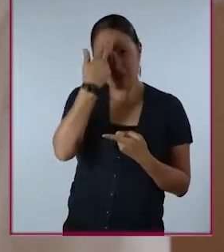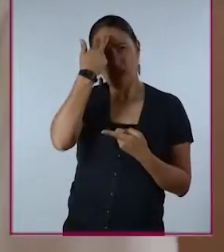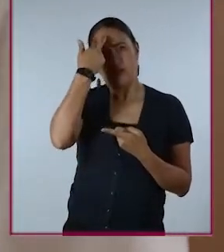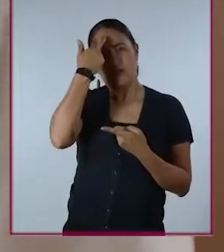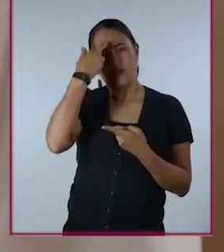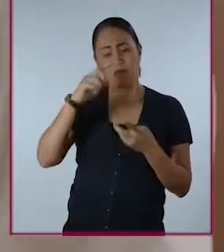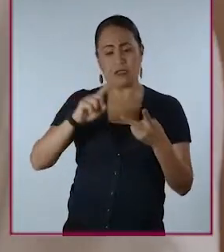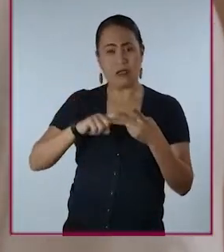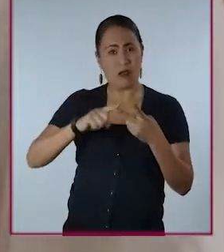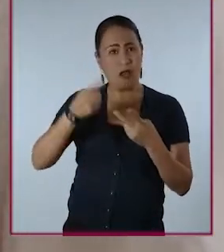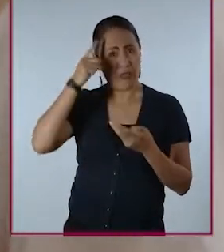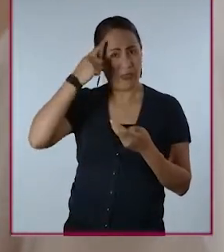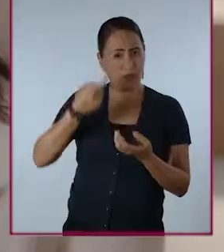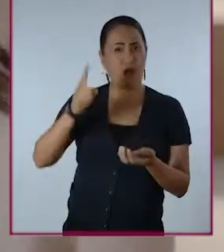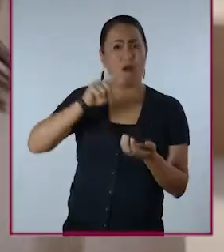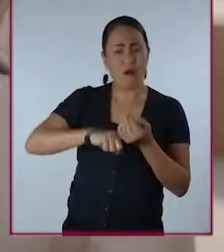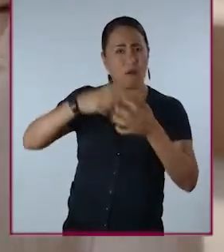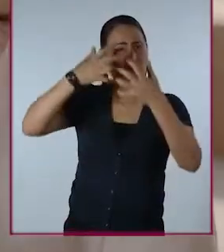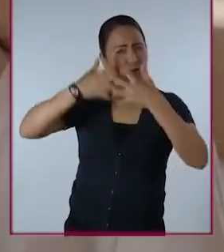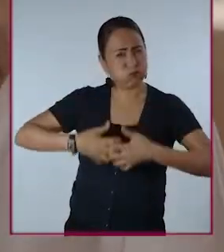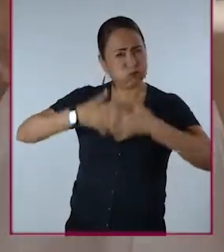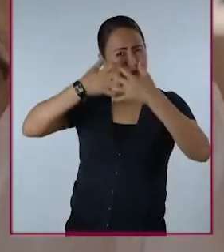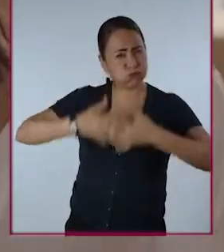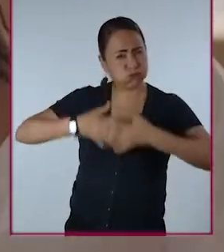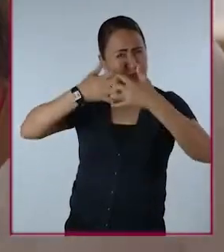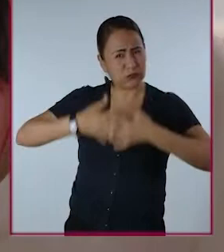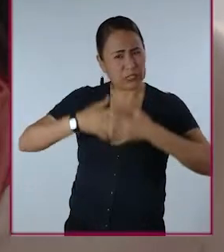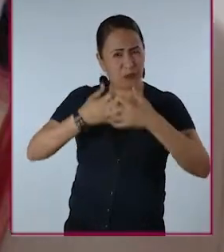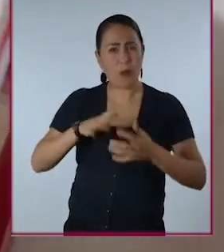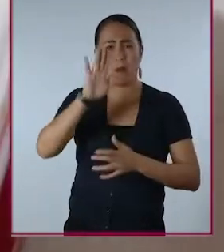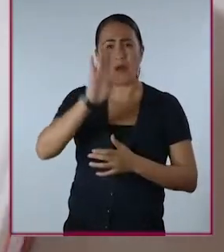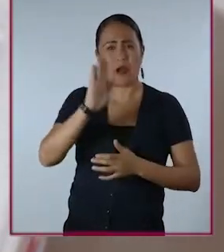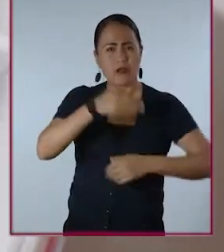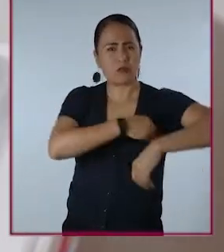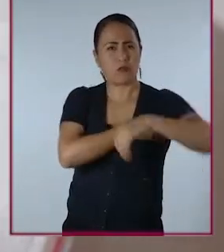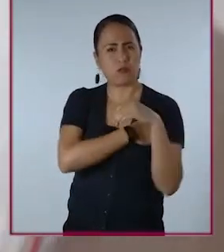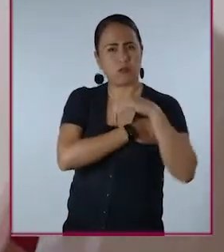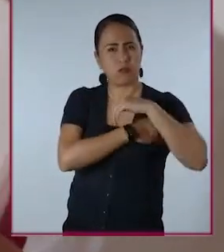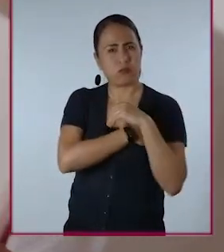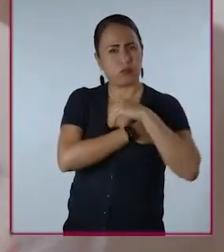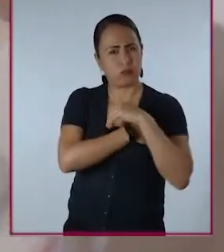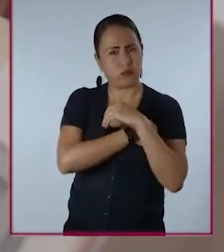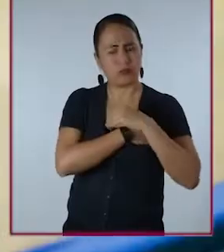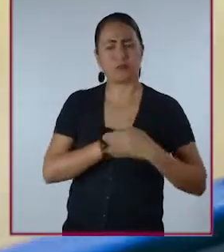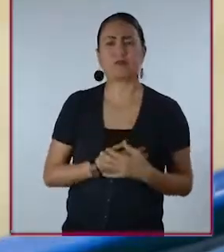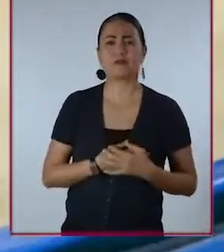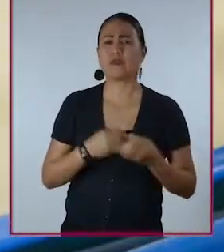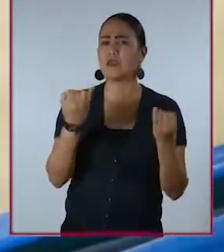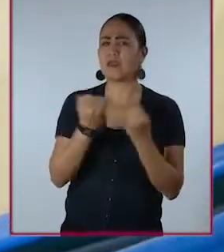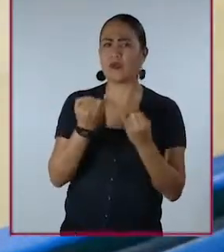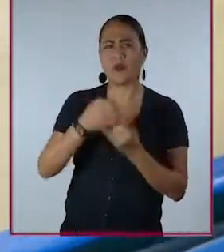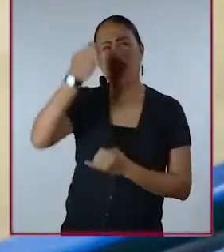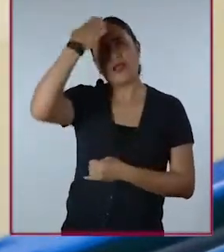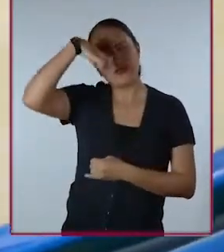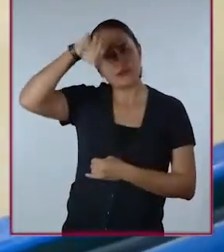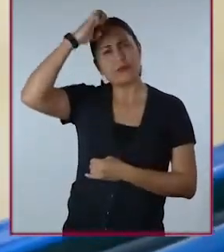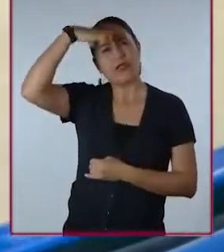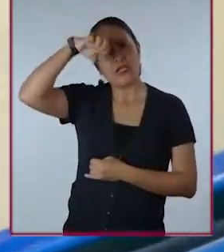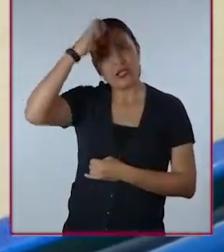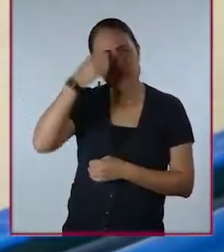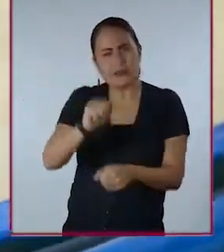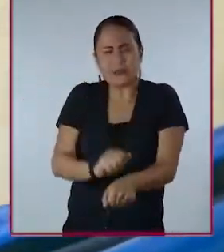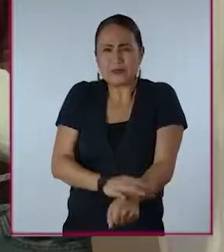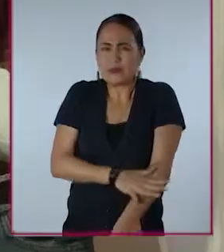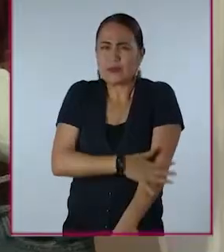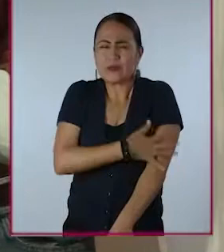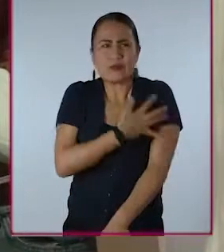es el soporte donde se guardan los recuerdos como si fueran archivos de imágenes. Las experiencias vividas, las